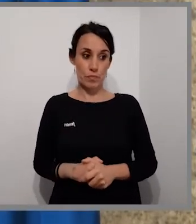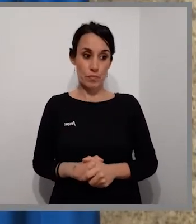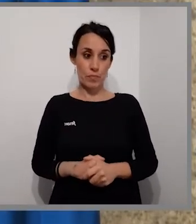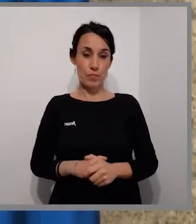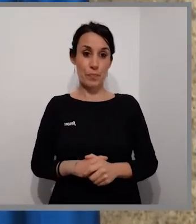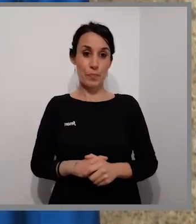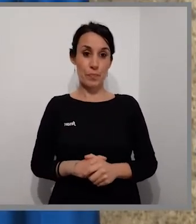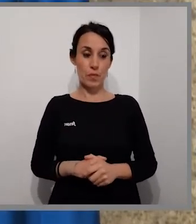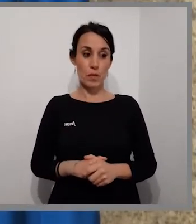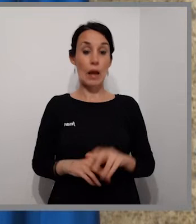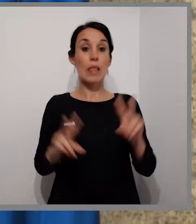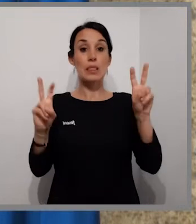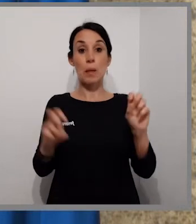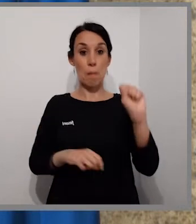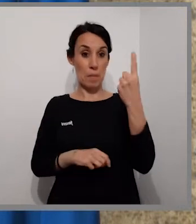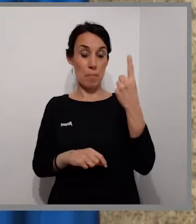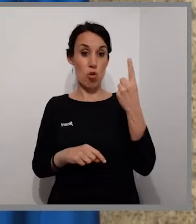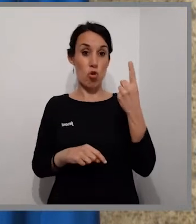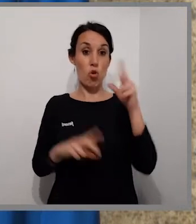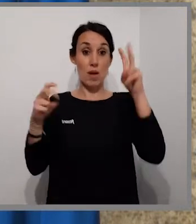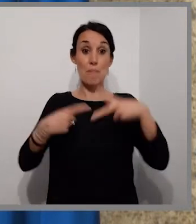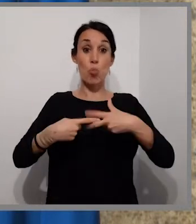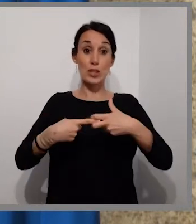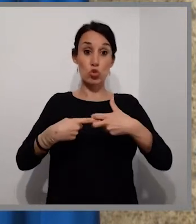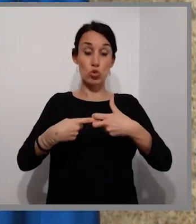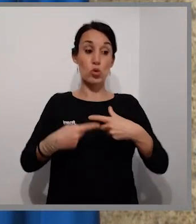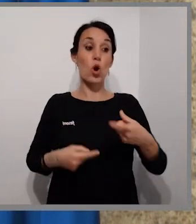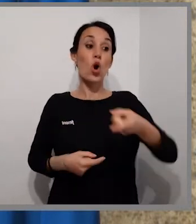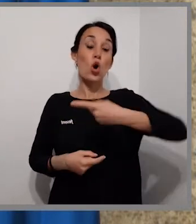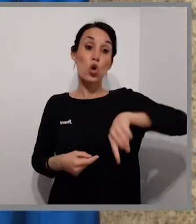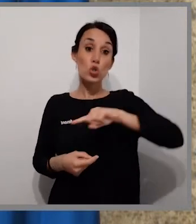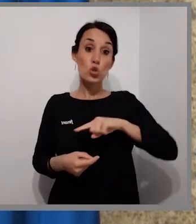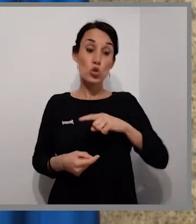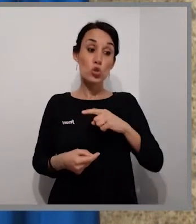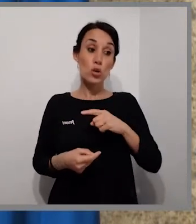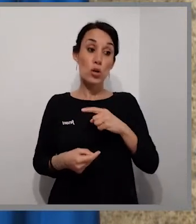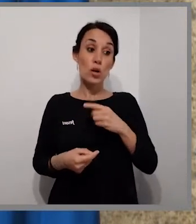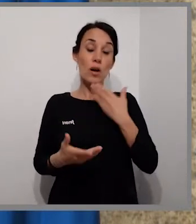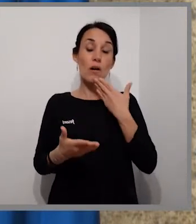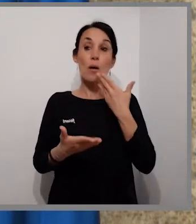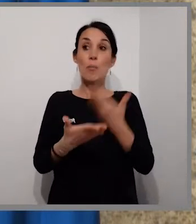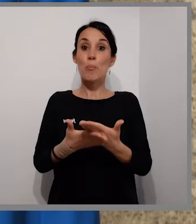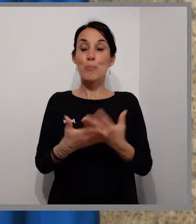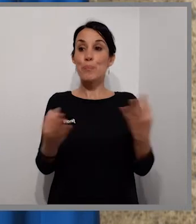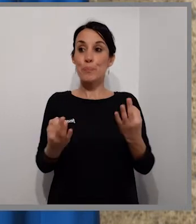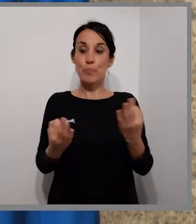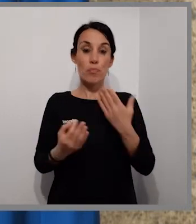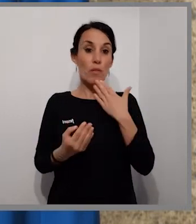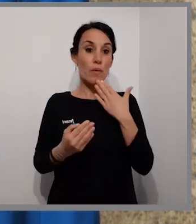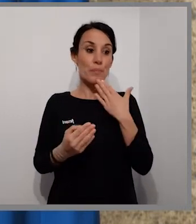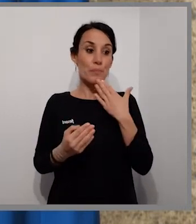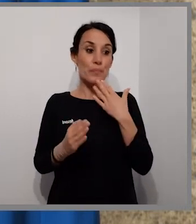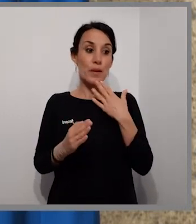Bueno, por lo que se refiere a la primera cuestión relacionada con los impuestos, nosotros lo que no pedimos son medidas